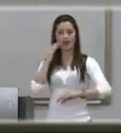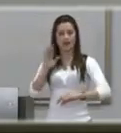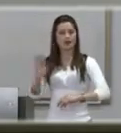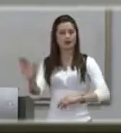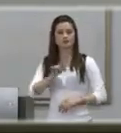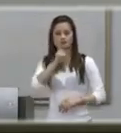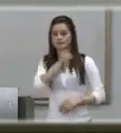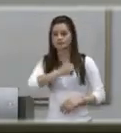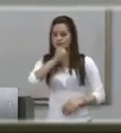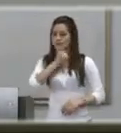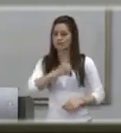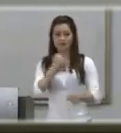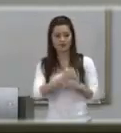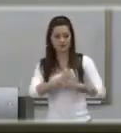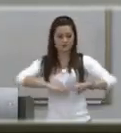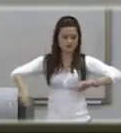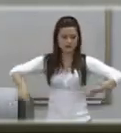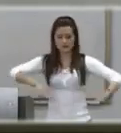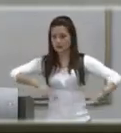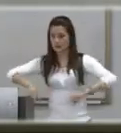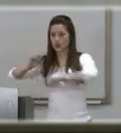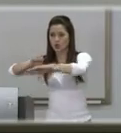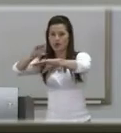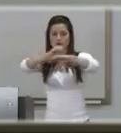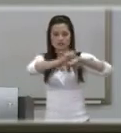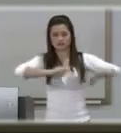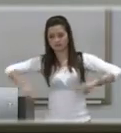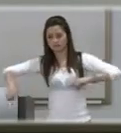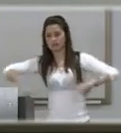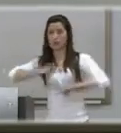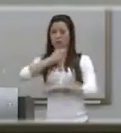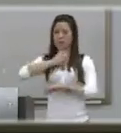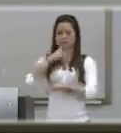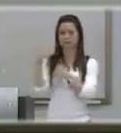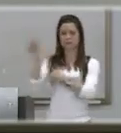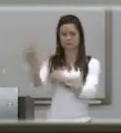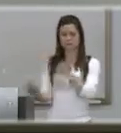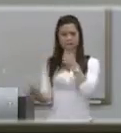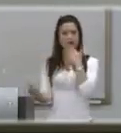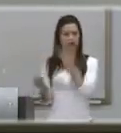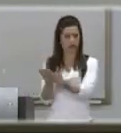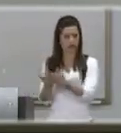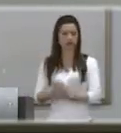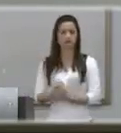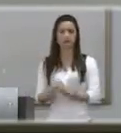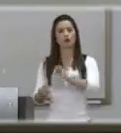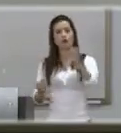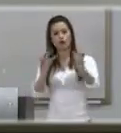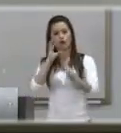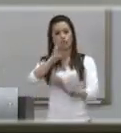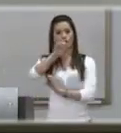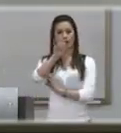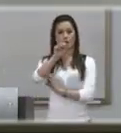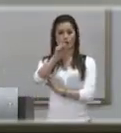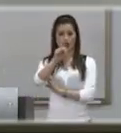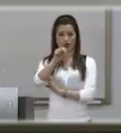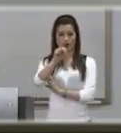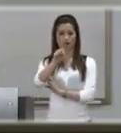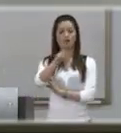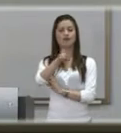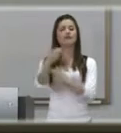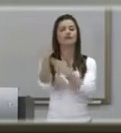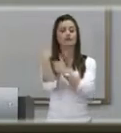con el trabajo de coordinación de varias organizaciones. Quisiera agradecer también a Juan Sebastián Jaime, que lideró los